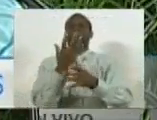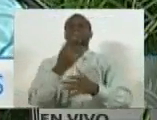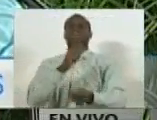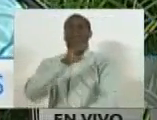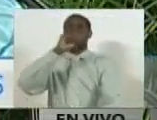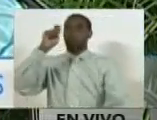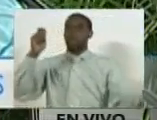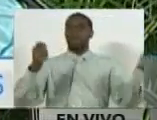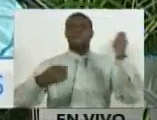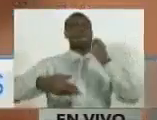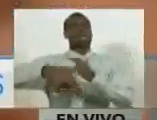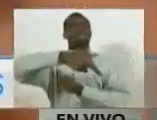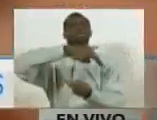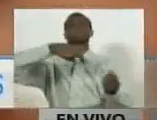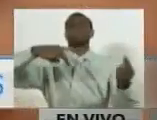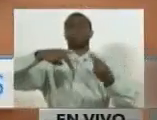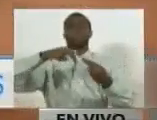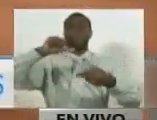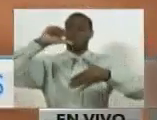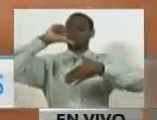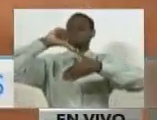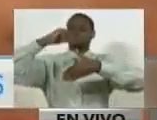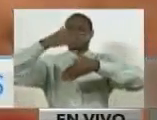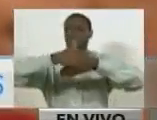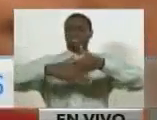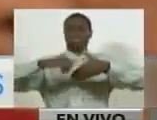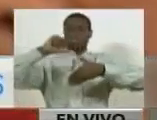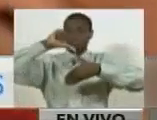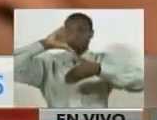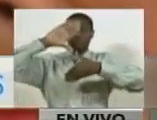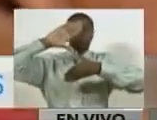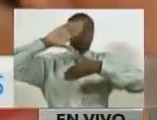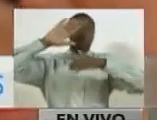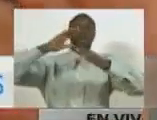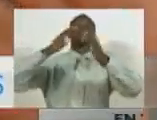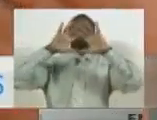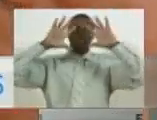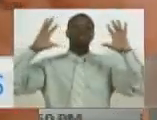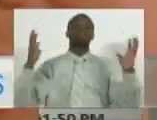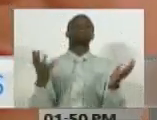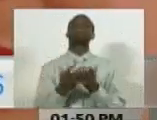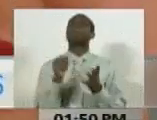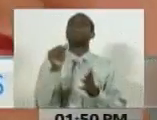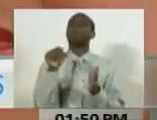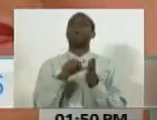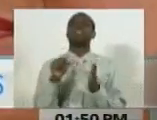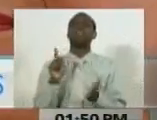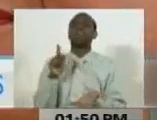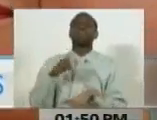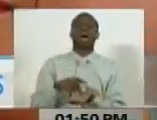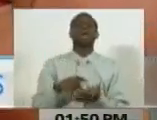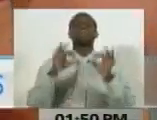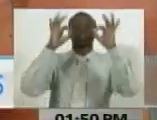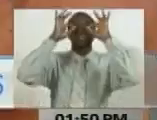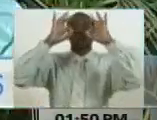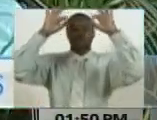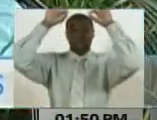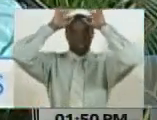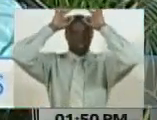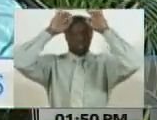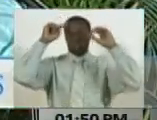revolucionaria de nuestra América, y cuidado si no del mundo, nació aquí en Caracas, Simón Rodríguez, el gran